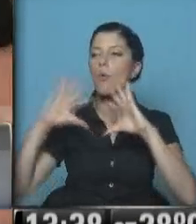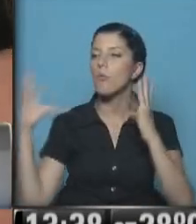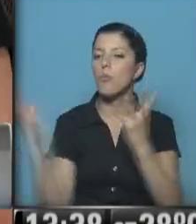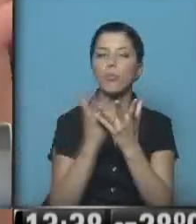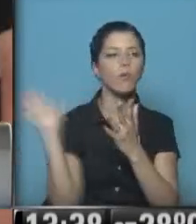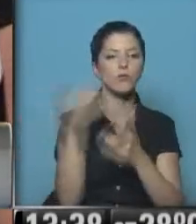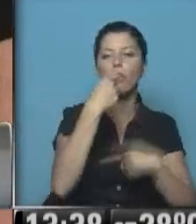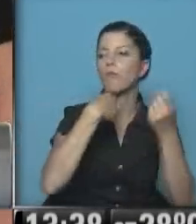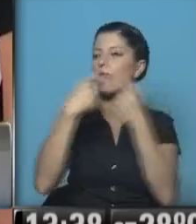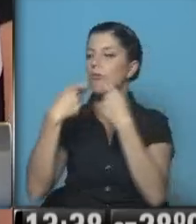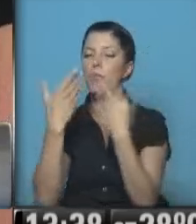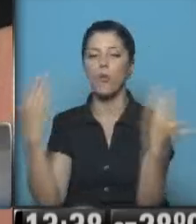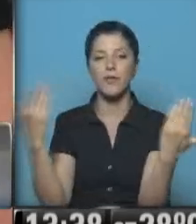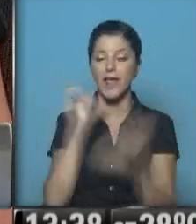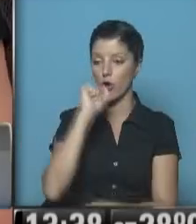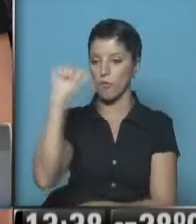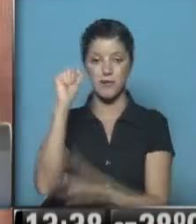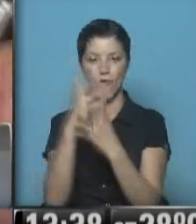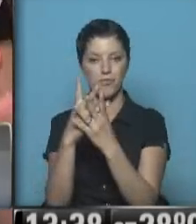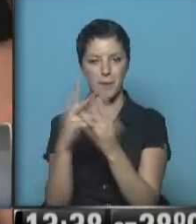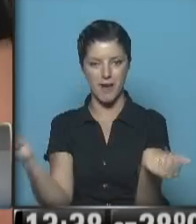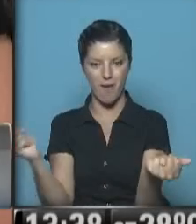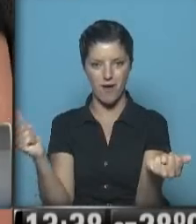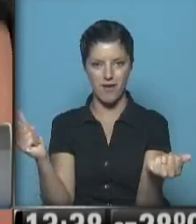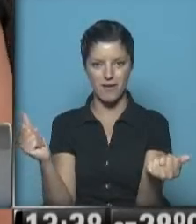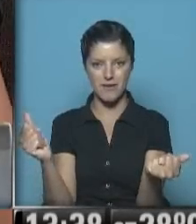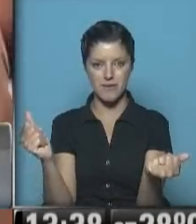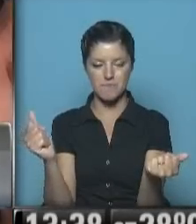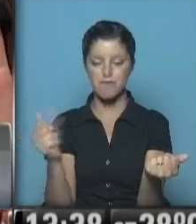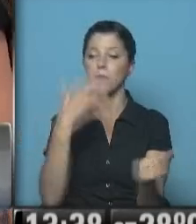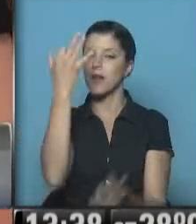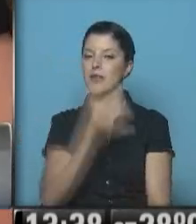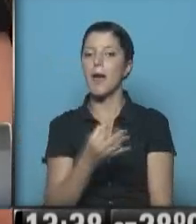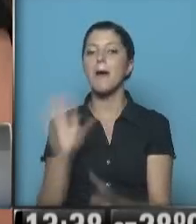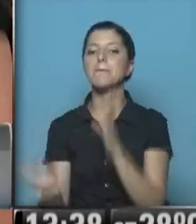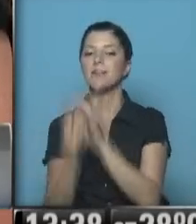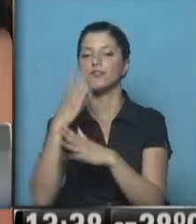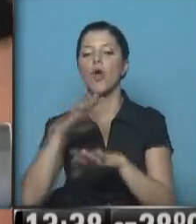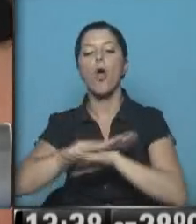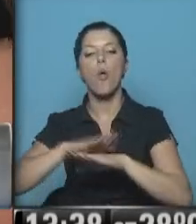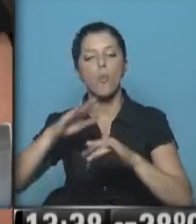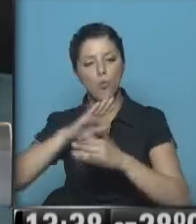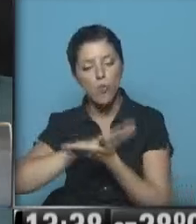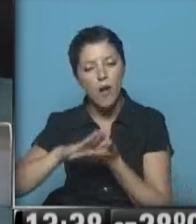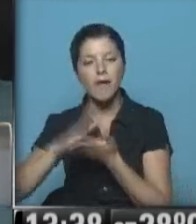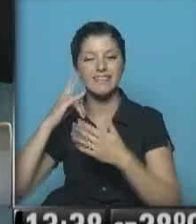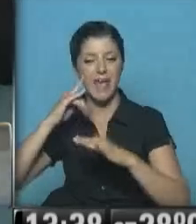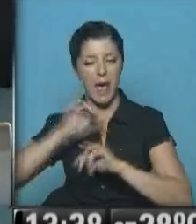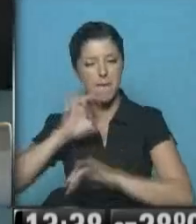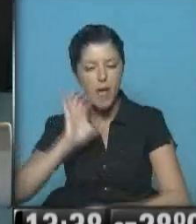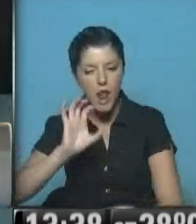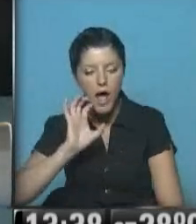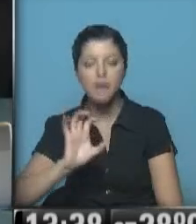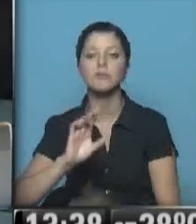iba a negociar y donde se acababa el comunismo, se acababan los problemas. Lejos de eso, aparecieron las llamadas nuevas amenazas, y no